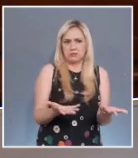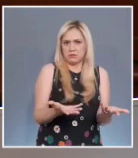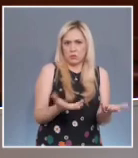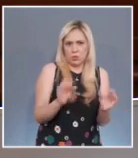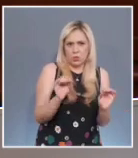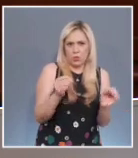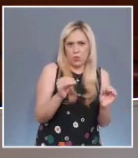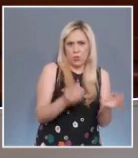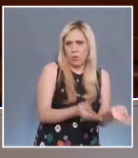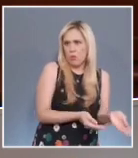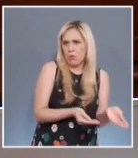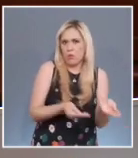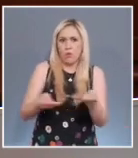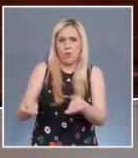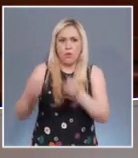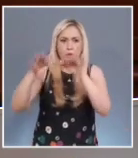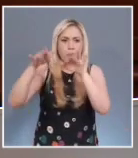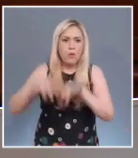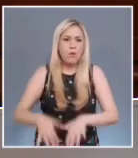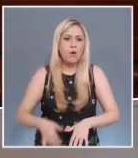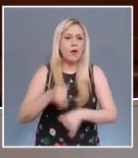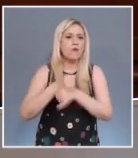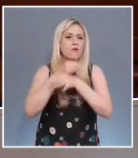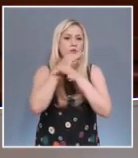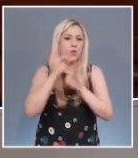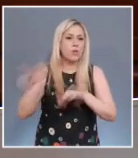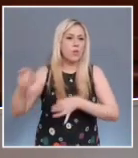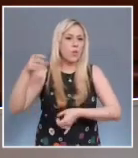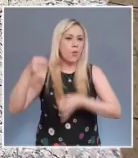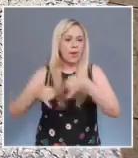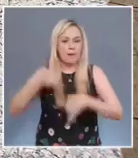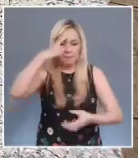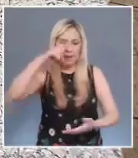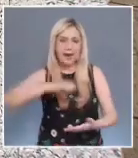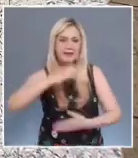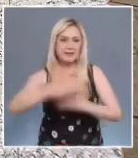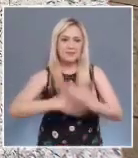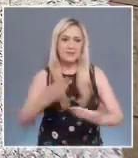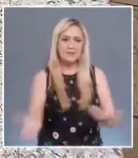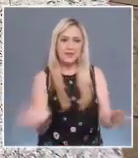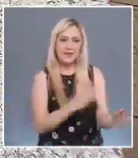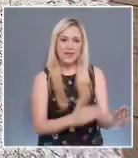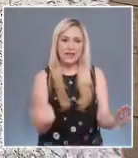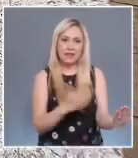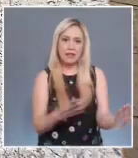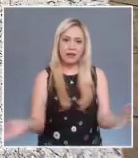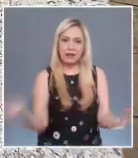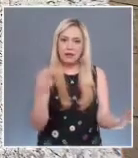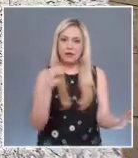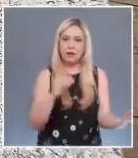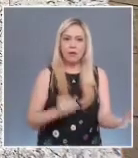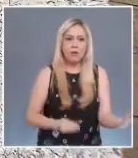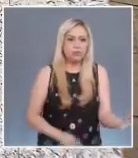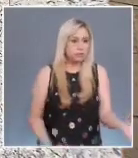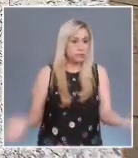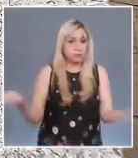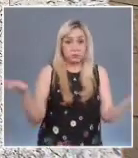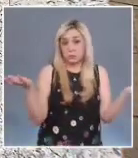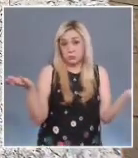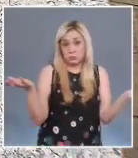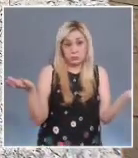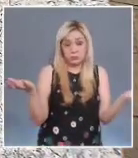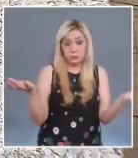oportunidad al juez de distrito durante la integración del expediente. De diversas investigaciones se supo que parte de las joyas